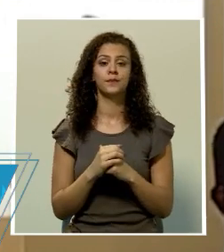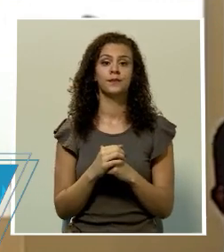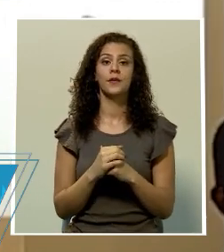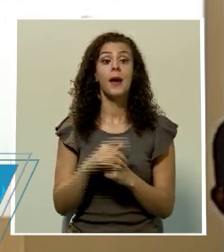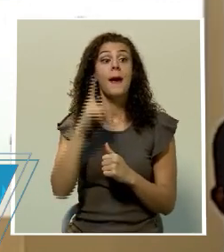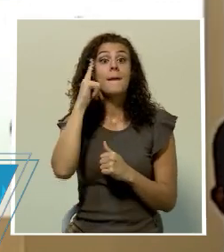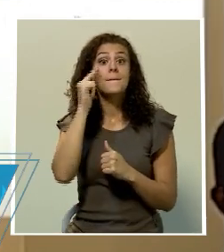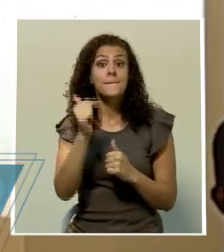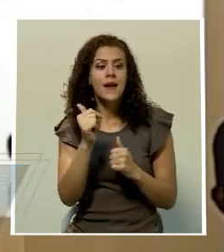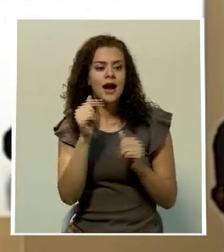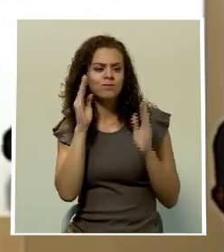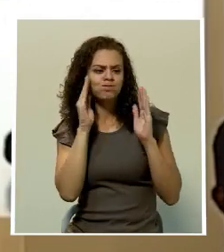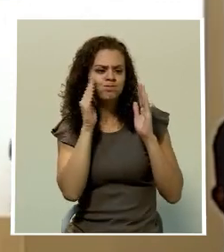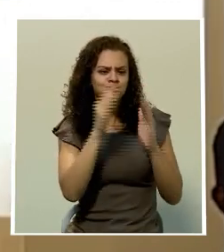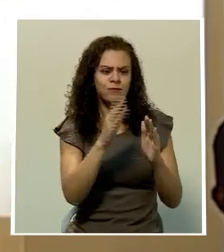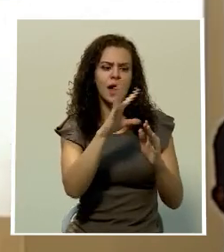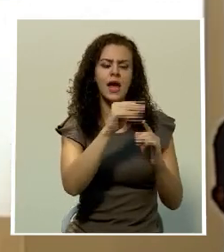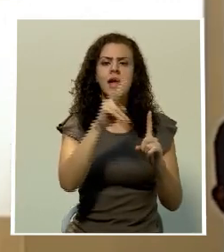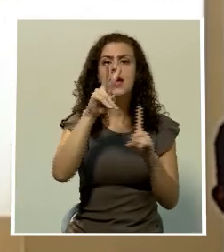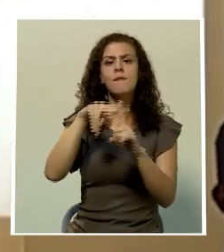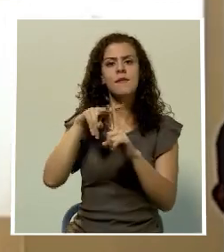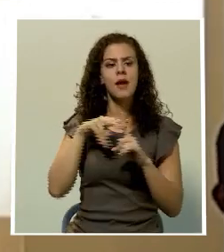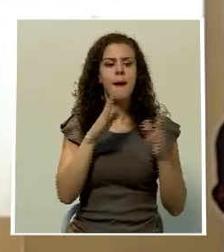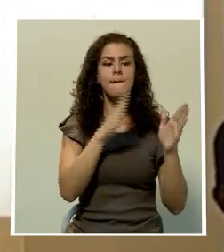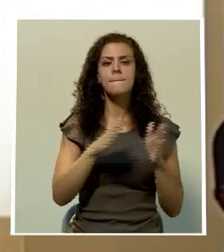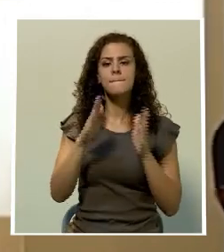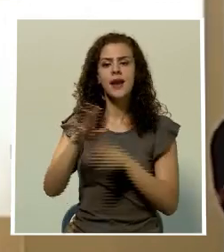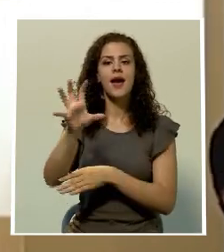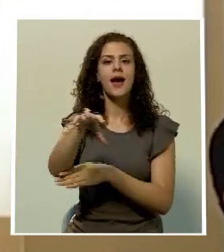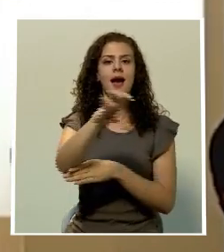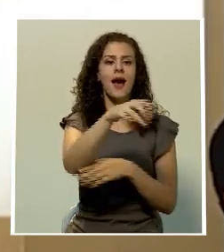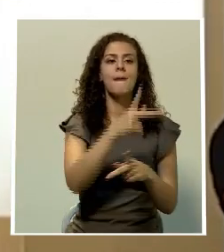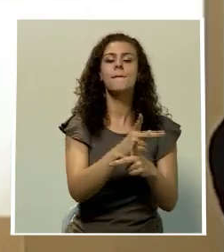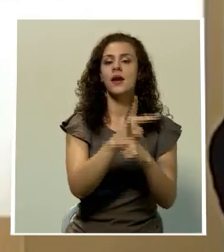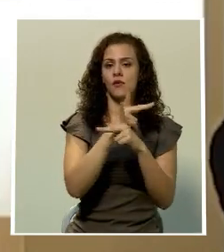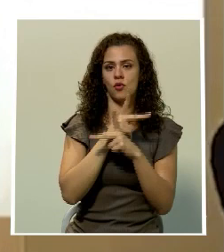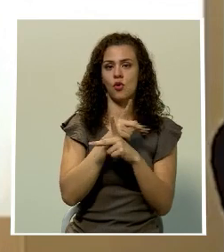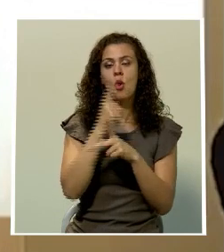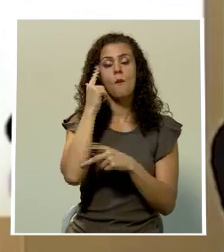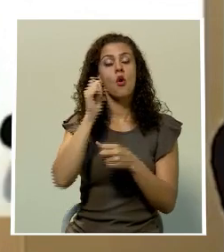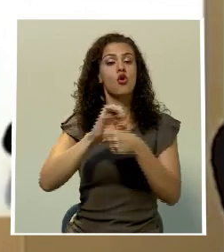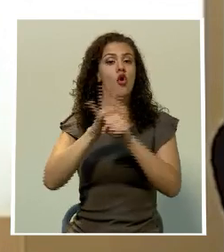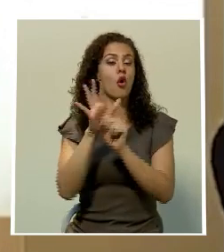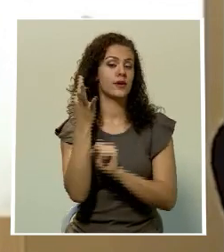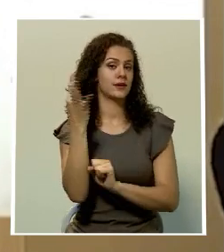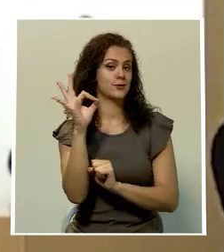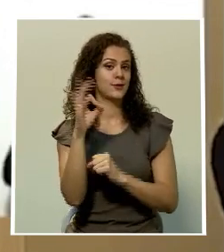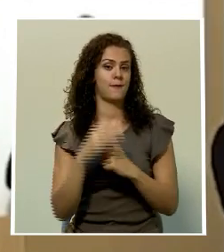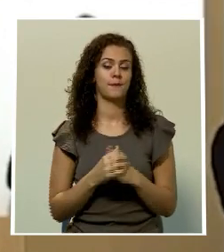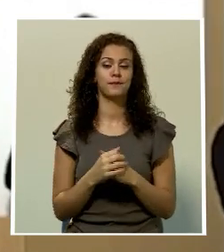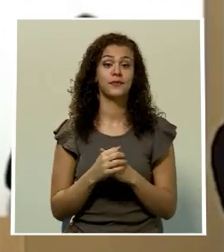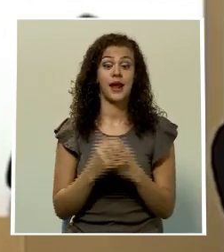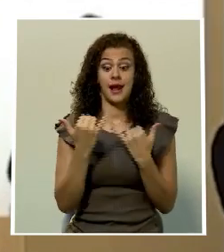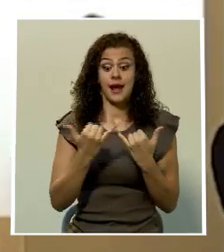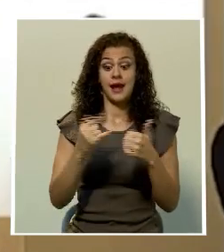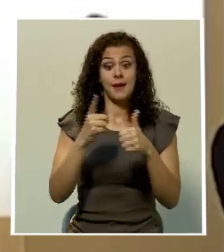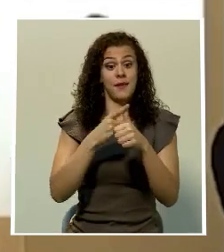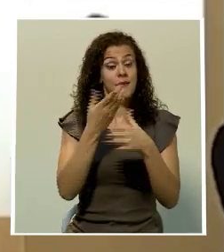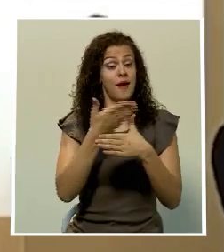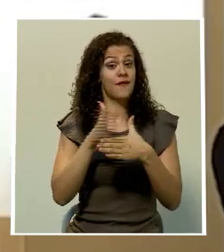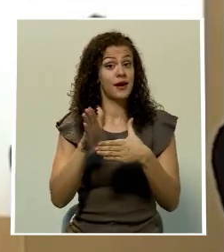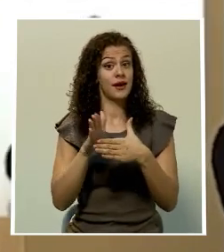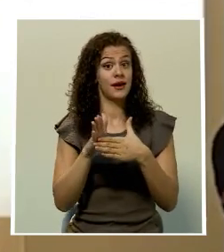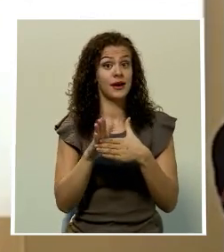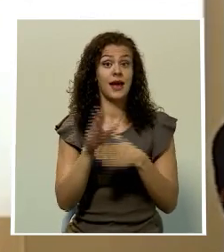Social para el abordaje y la implementación del Plan Cantonal de Prevención por COVID-19. En esta primera